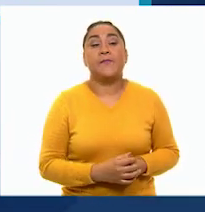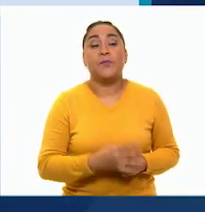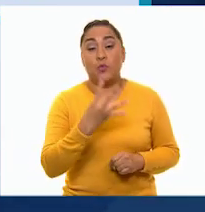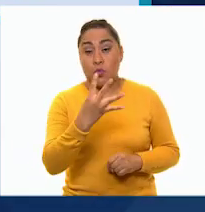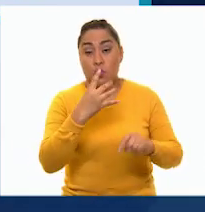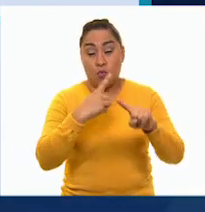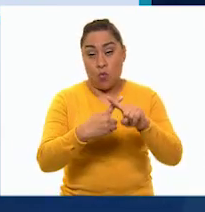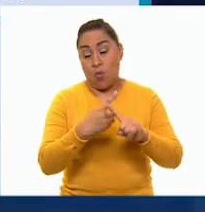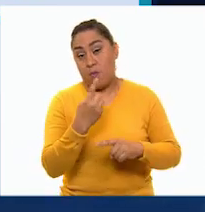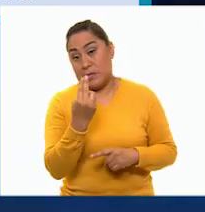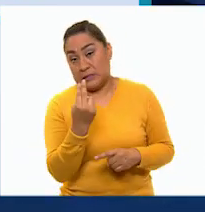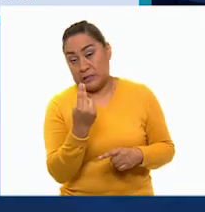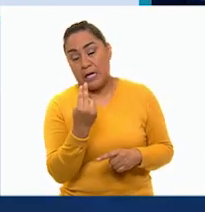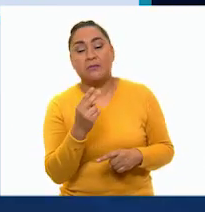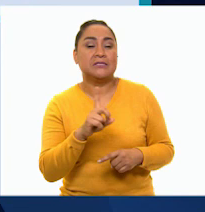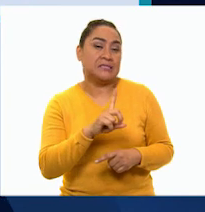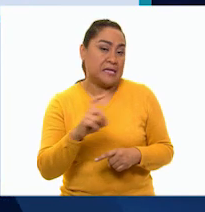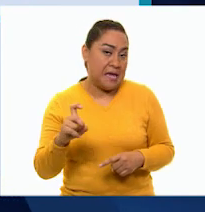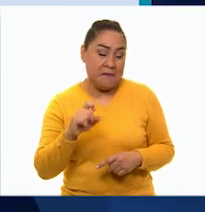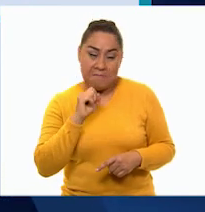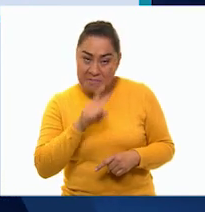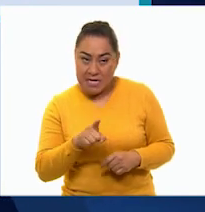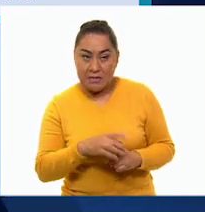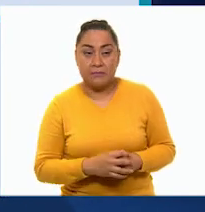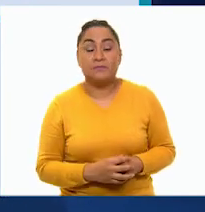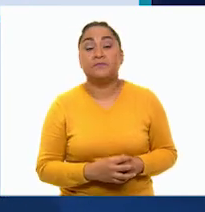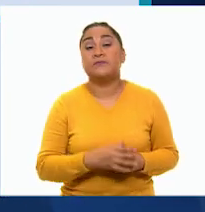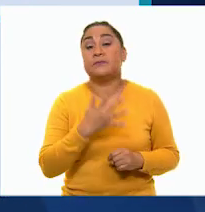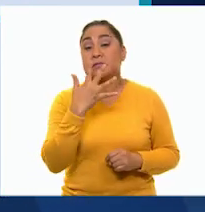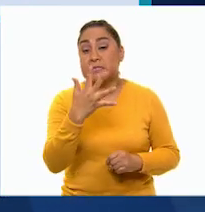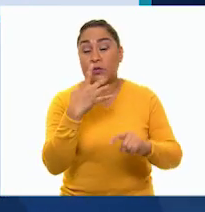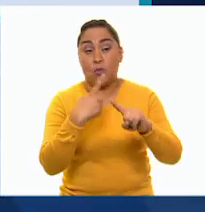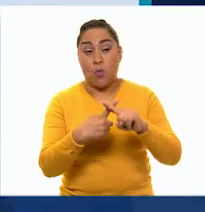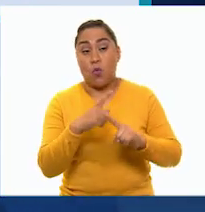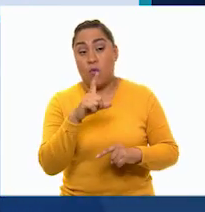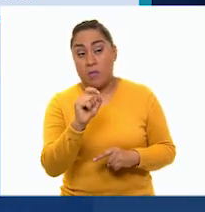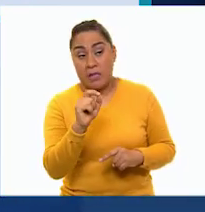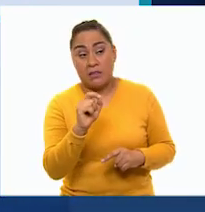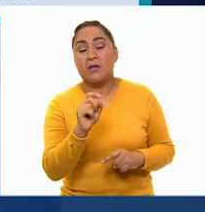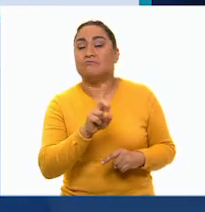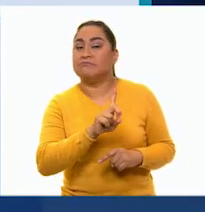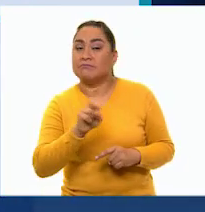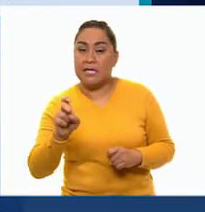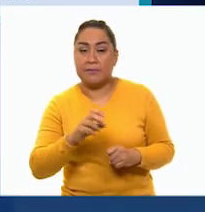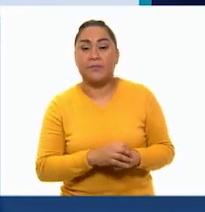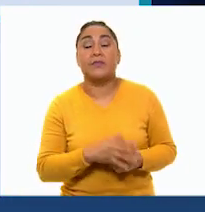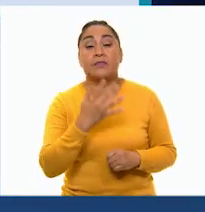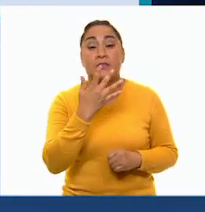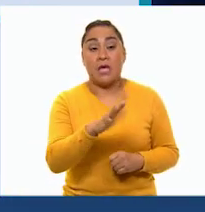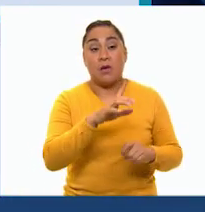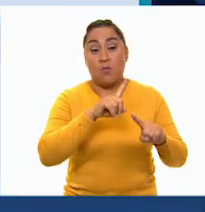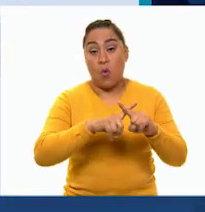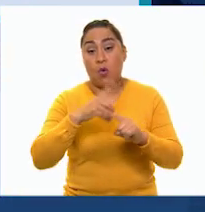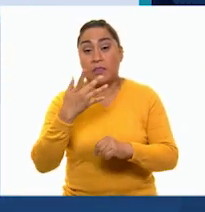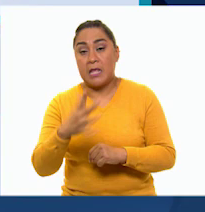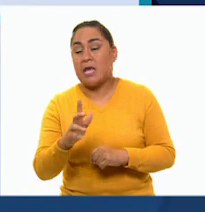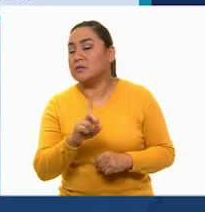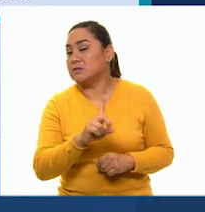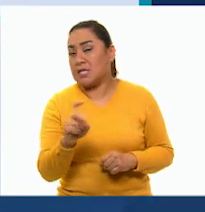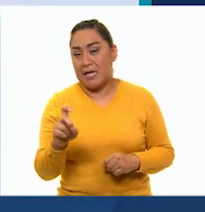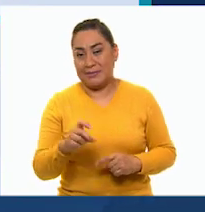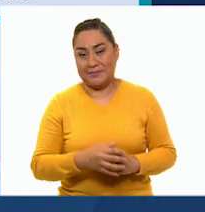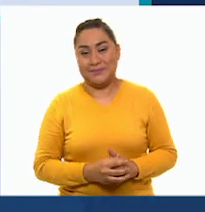por 25 es igual a 100. 5 por 20 es igual a 100. Y 10 por 10 es igual a